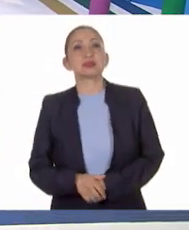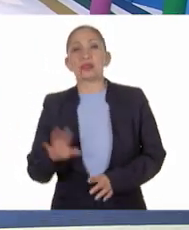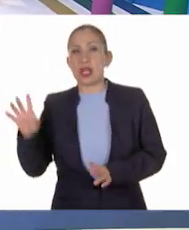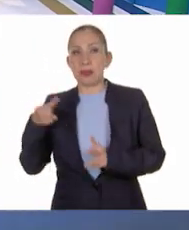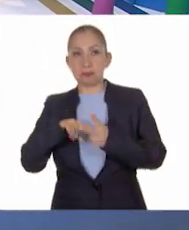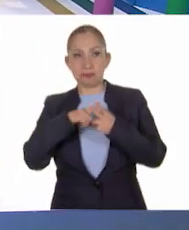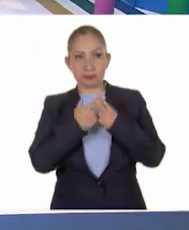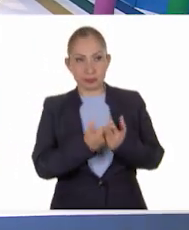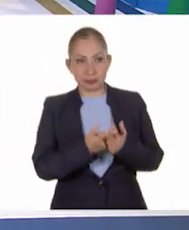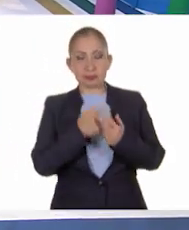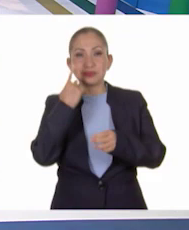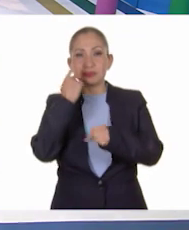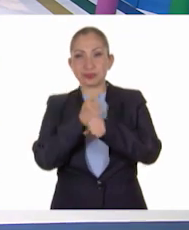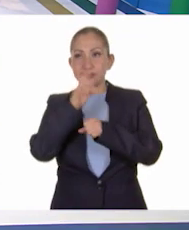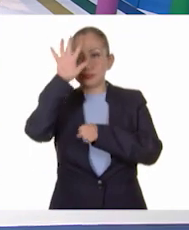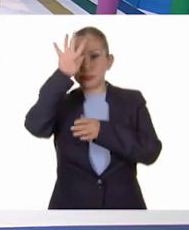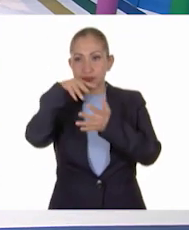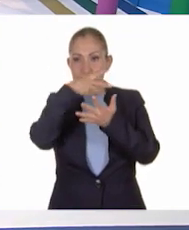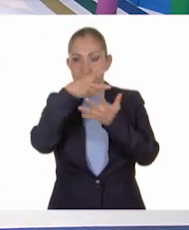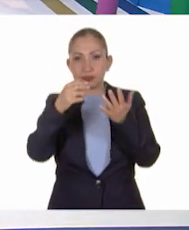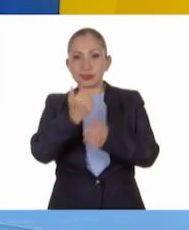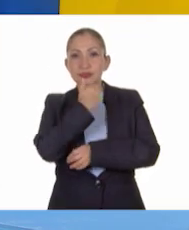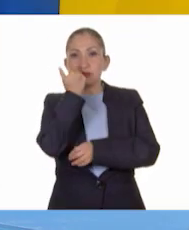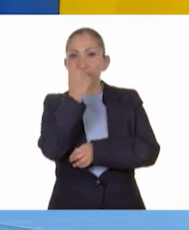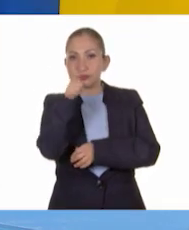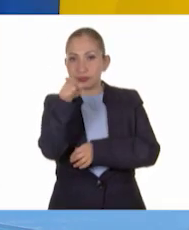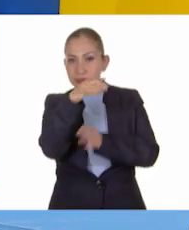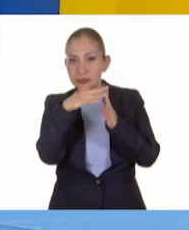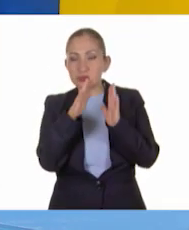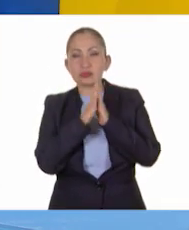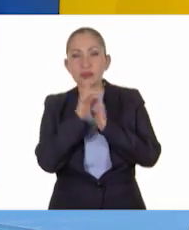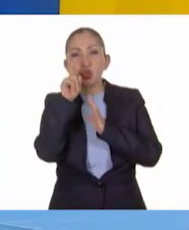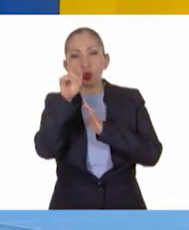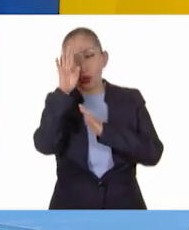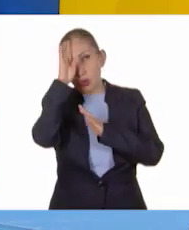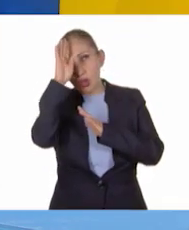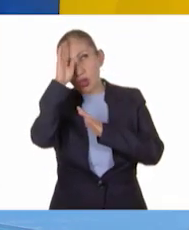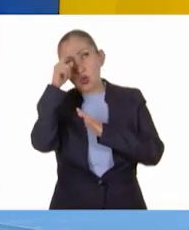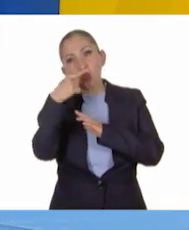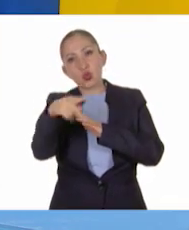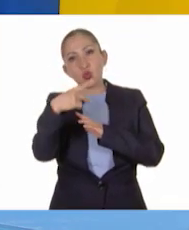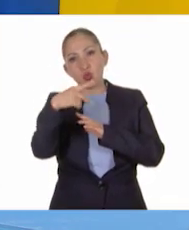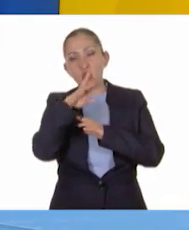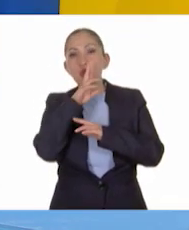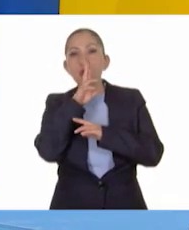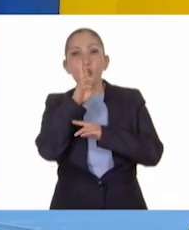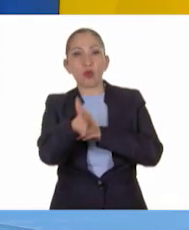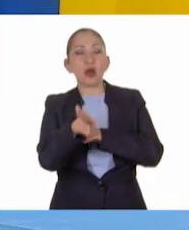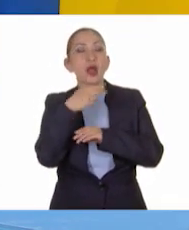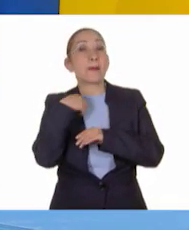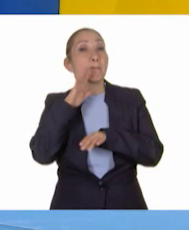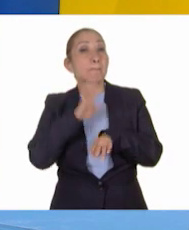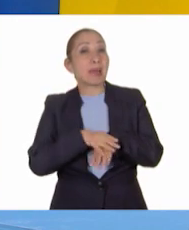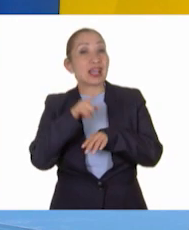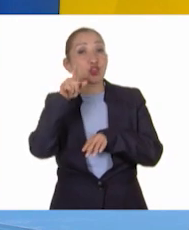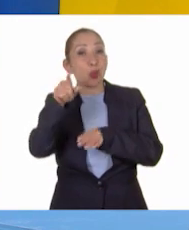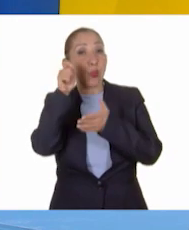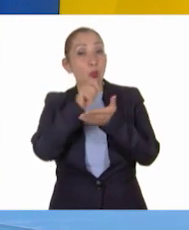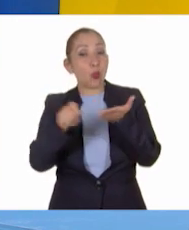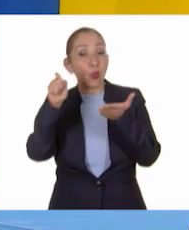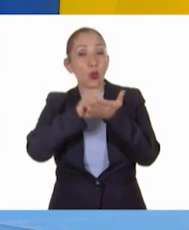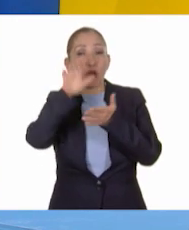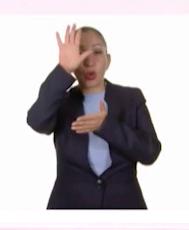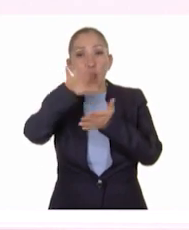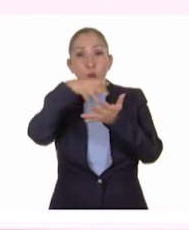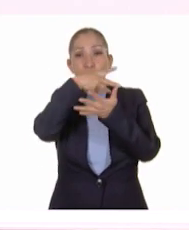Comencemos, vamos a llenar nuestro cuadro. Alumnas y alumnos en casa, les pido que vayan pensando en sus respuestas y que preferentemente llenen su cuadro